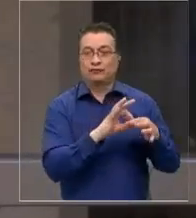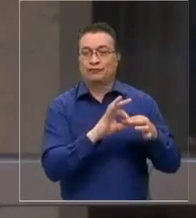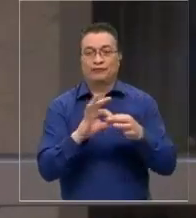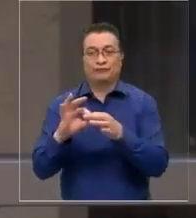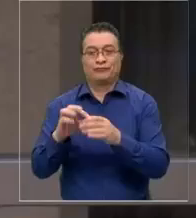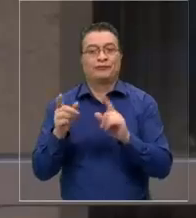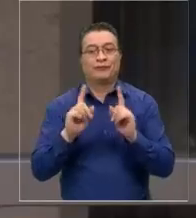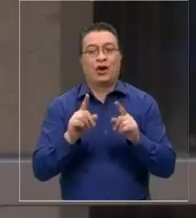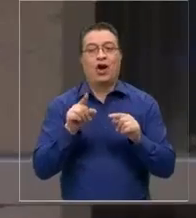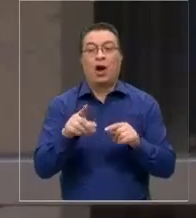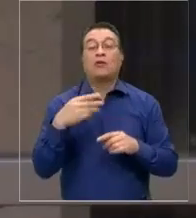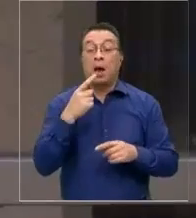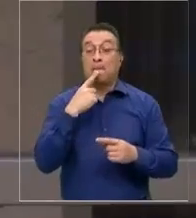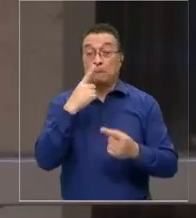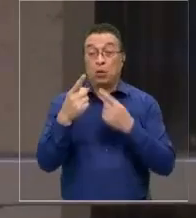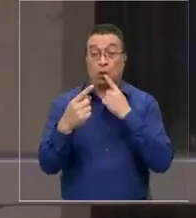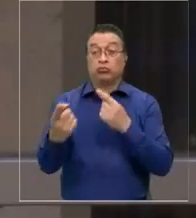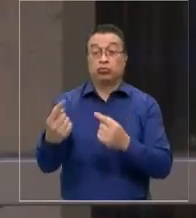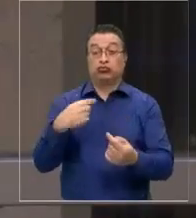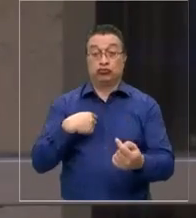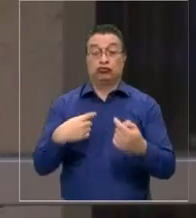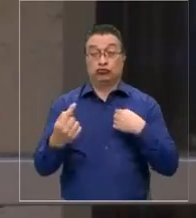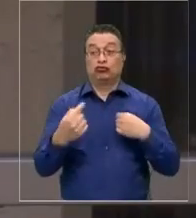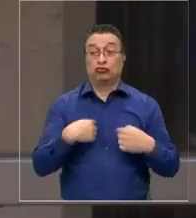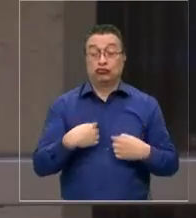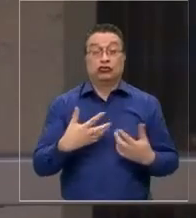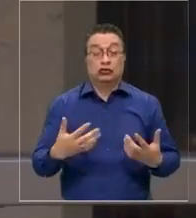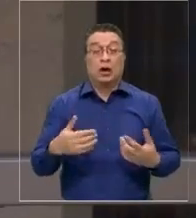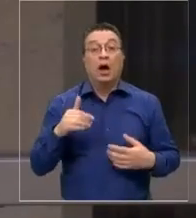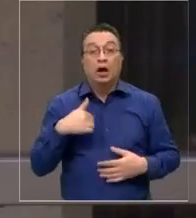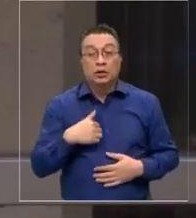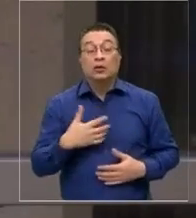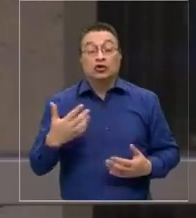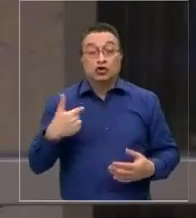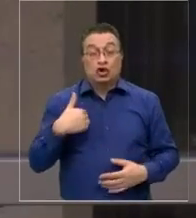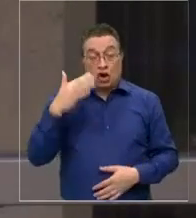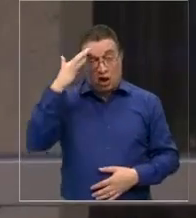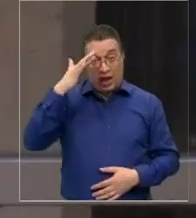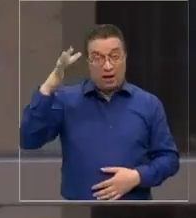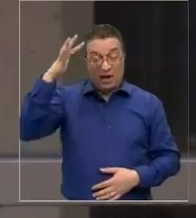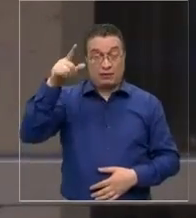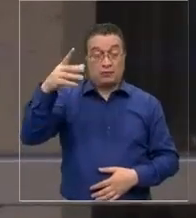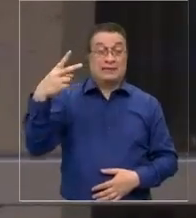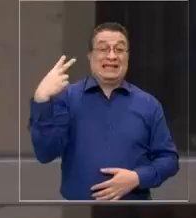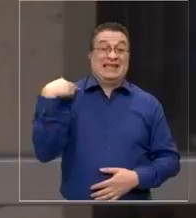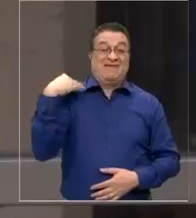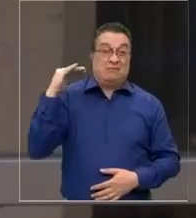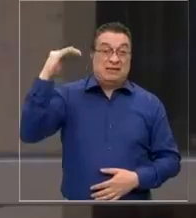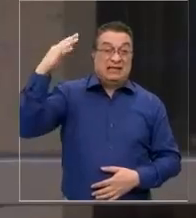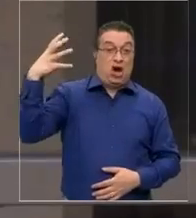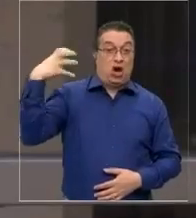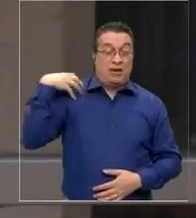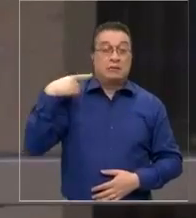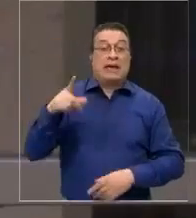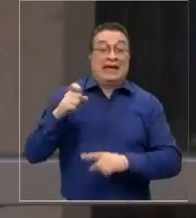me han preguntado. Y bueno, me imagino que el comandante jefe ahora ex comandante jefe tomó